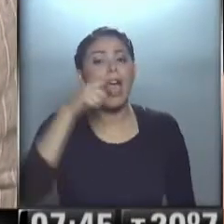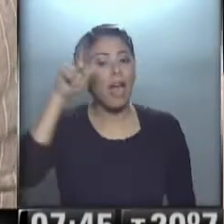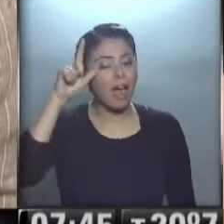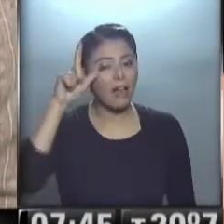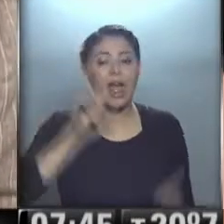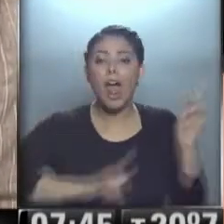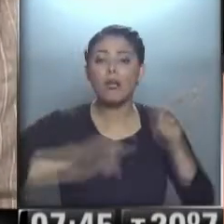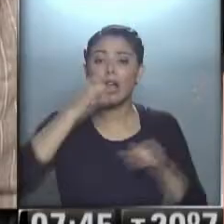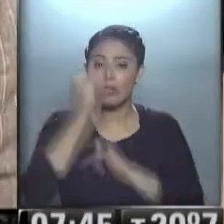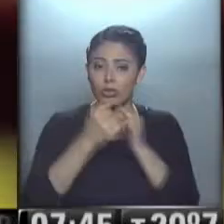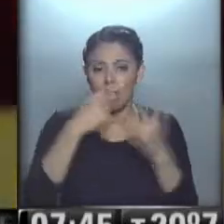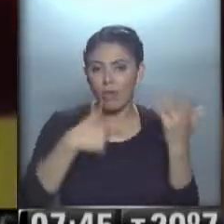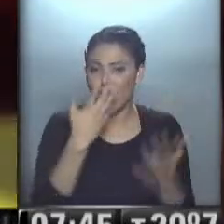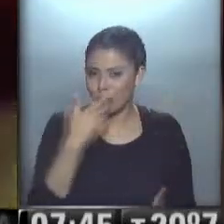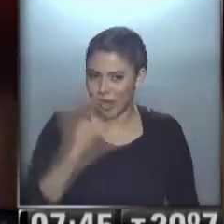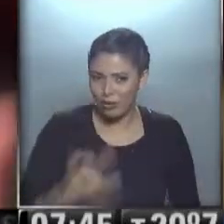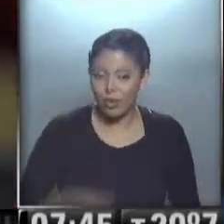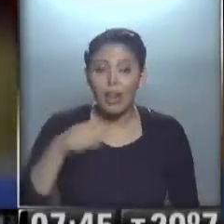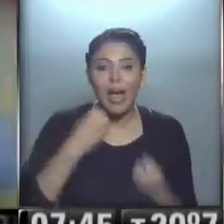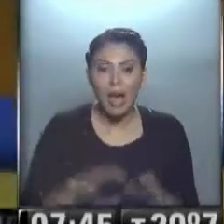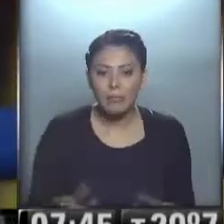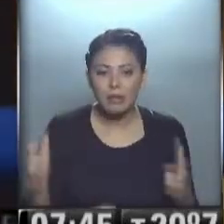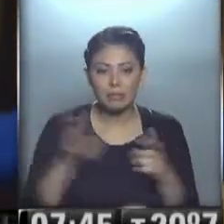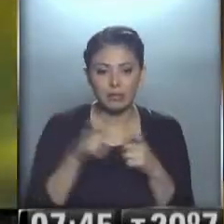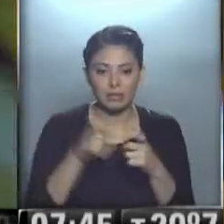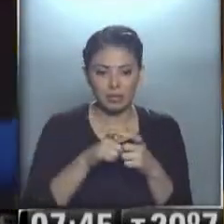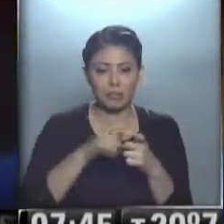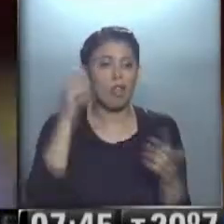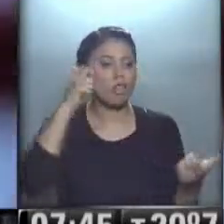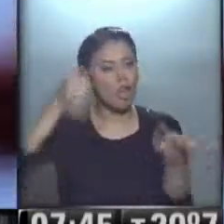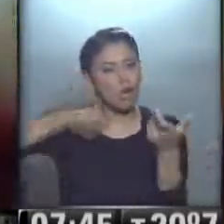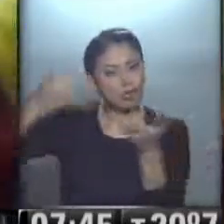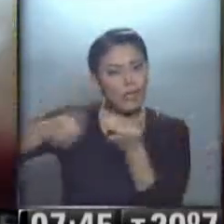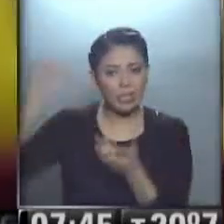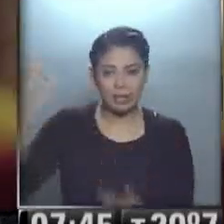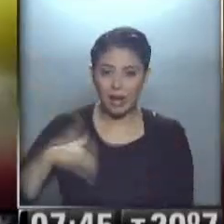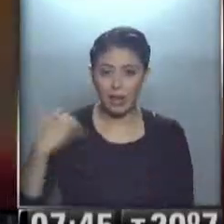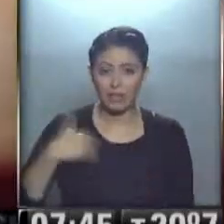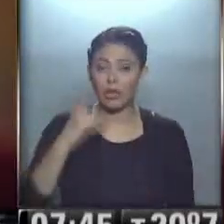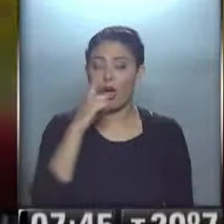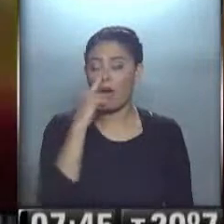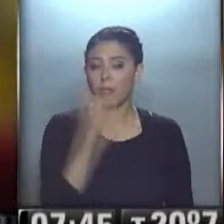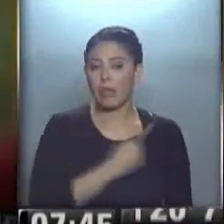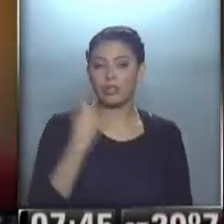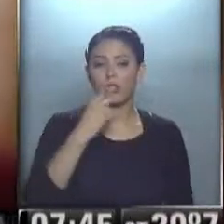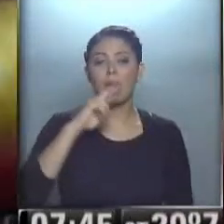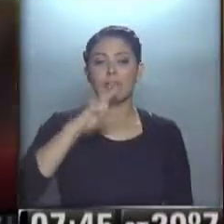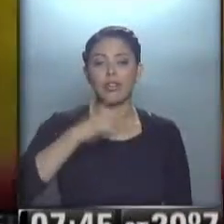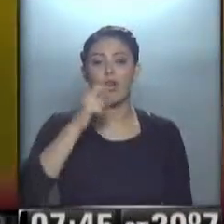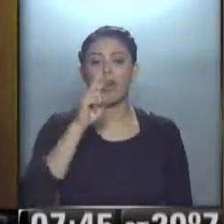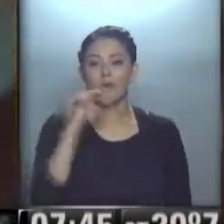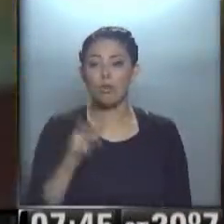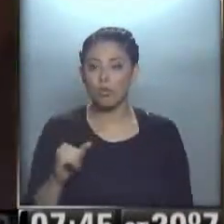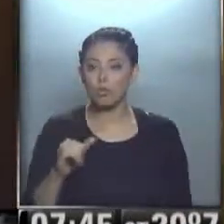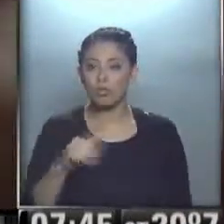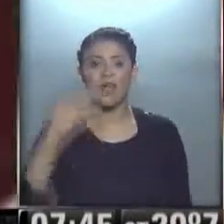Puertas alguna de estas le va a venir bien. Vamos a comenzar con Boxing Club, un documental argentino del director Víctor Cruz. La cámara entra